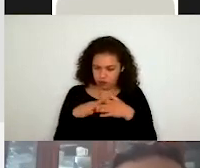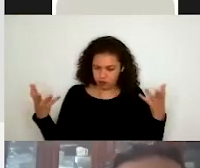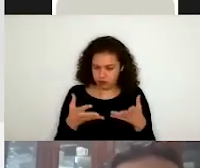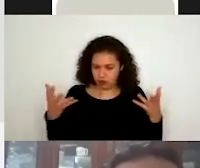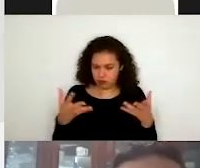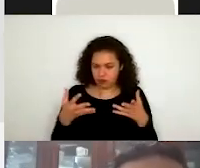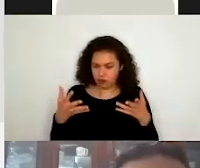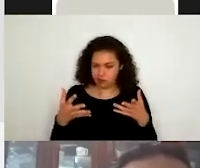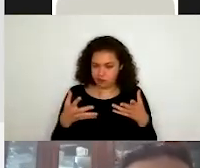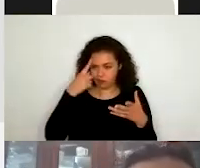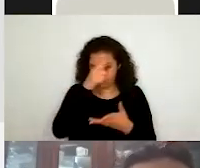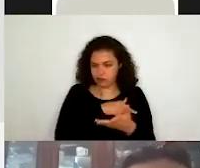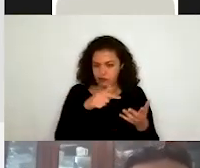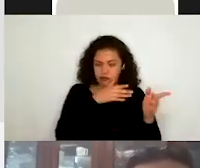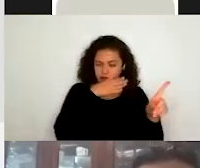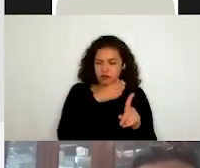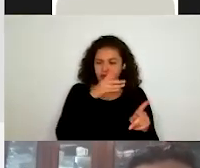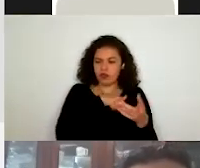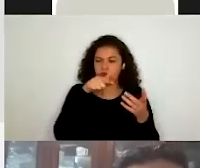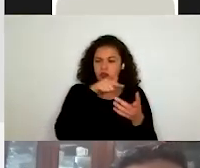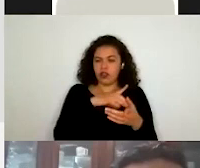al establecimiento o inmueble especificado.